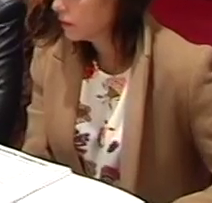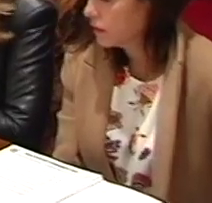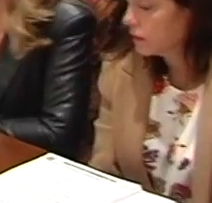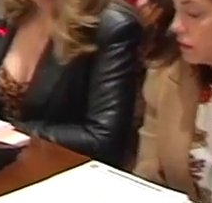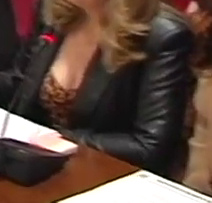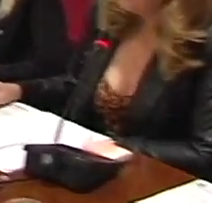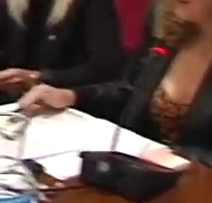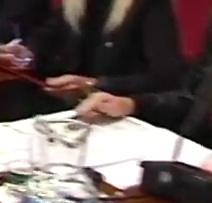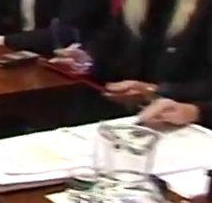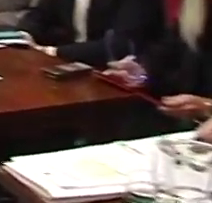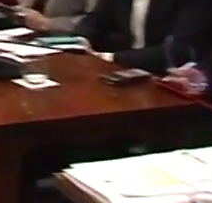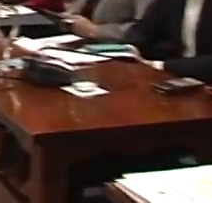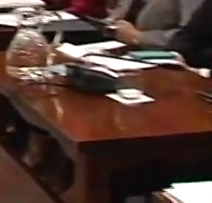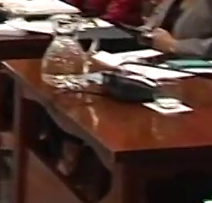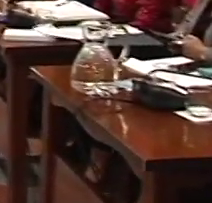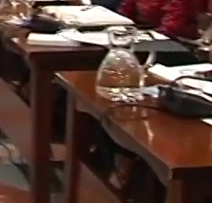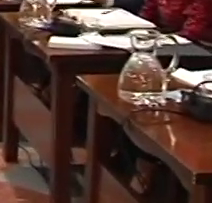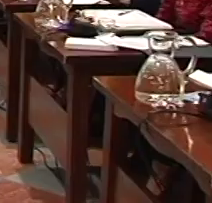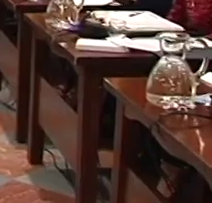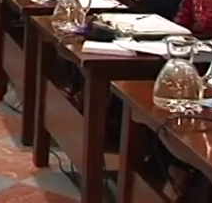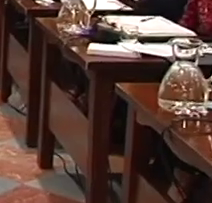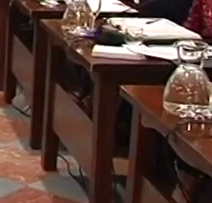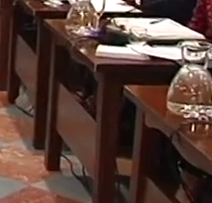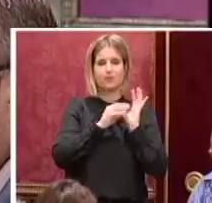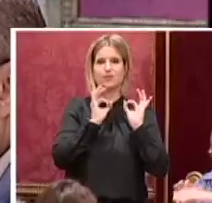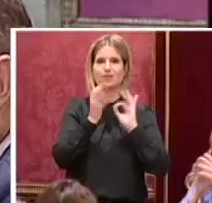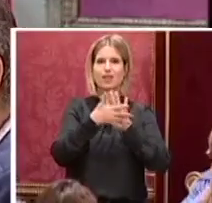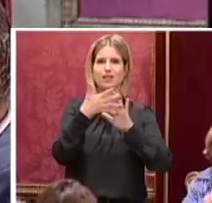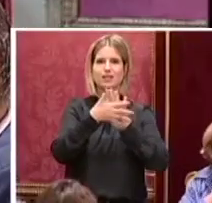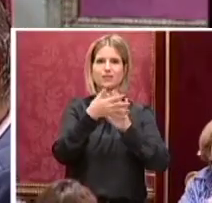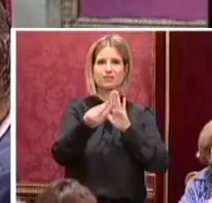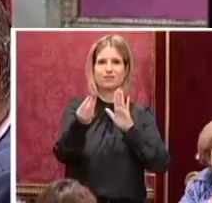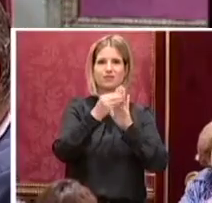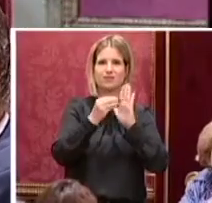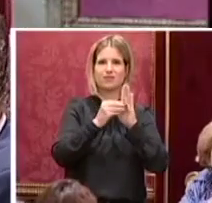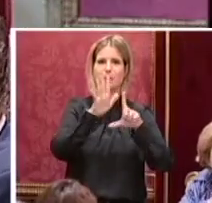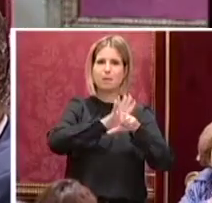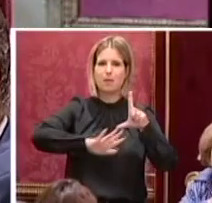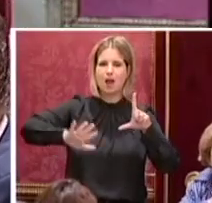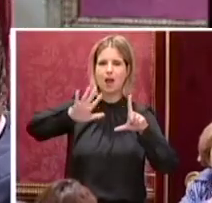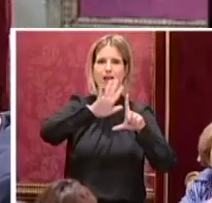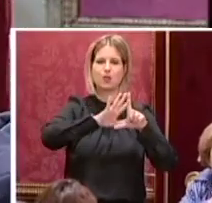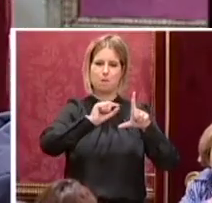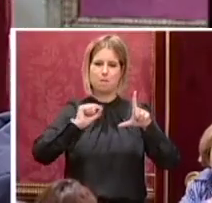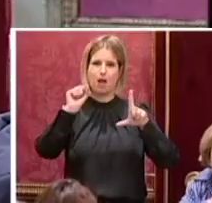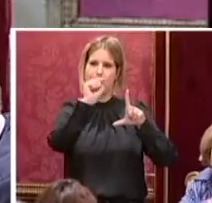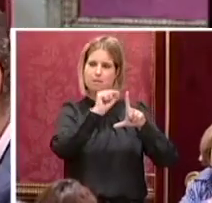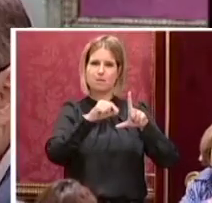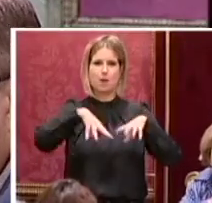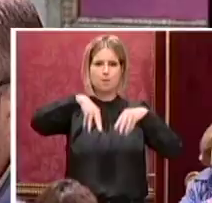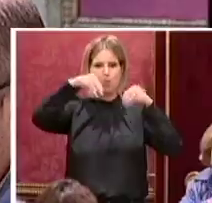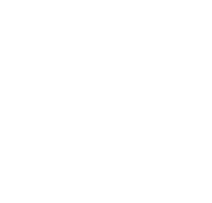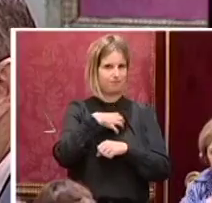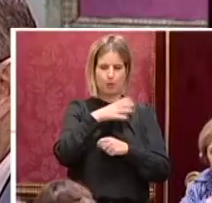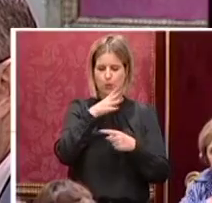municipales para dar a conocer el patrimonio monumental de Granada. Concretamente habla de incluir en los planos y mapas todos los monumentos de